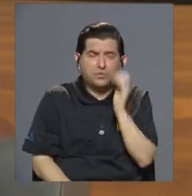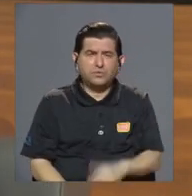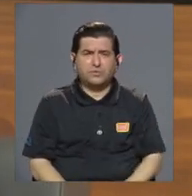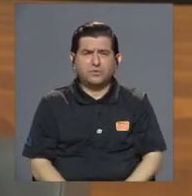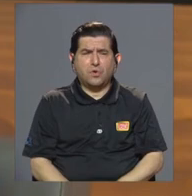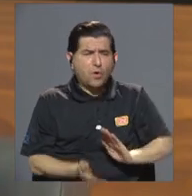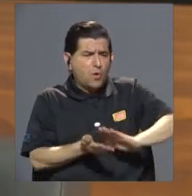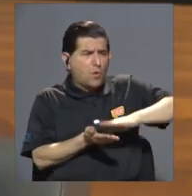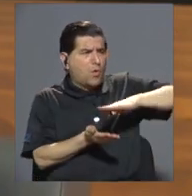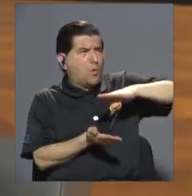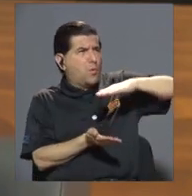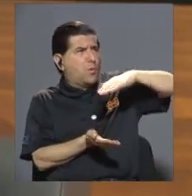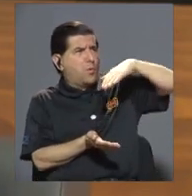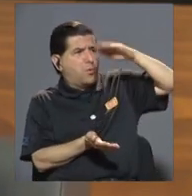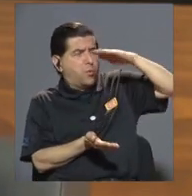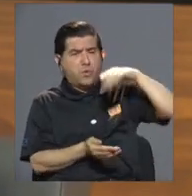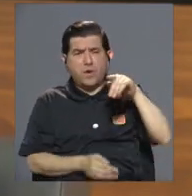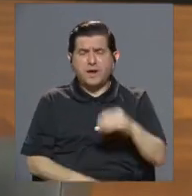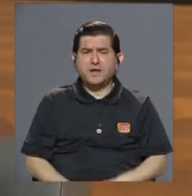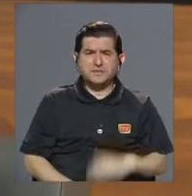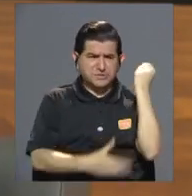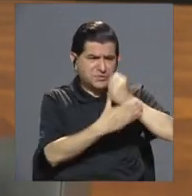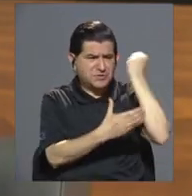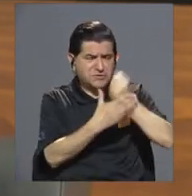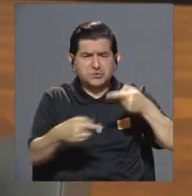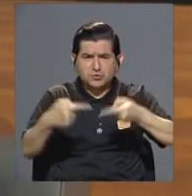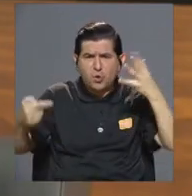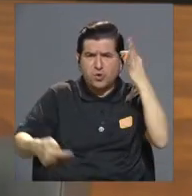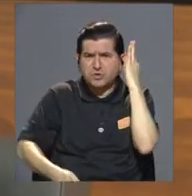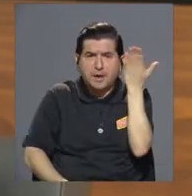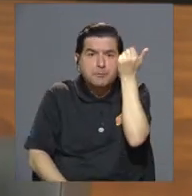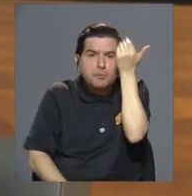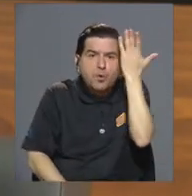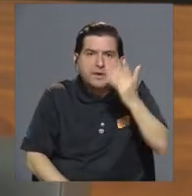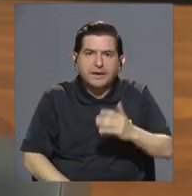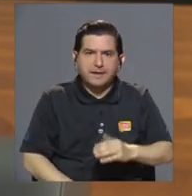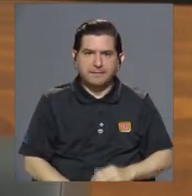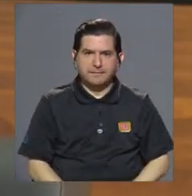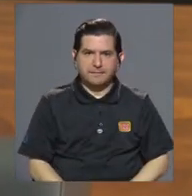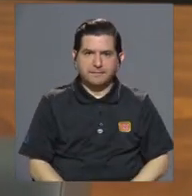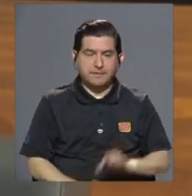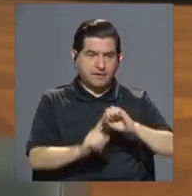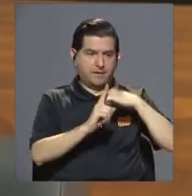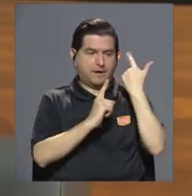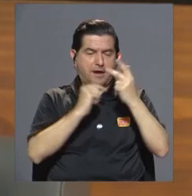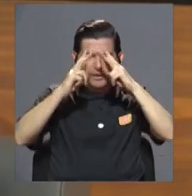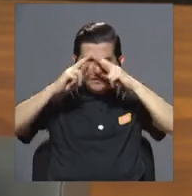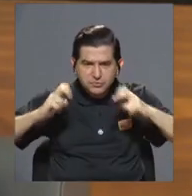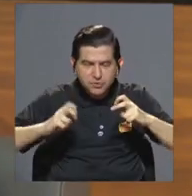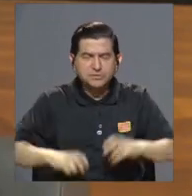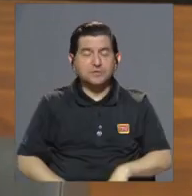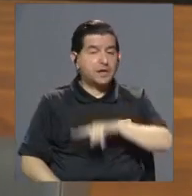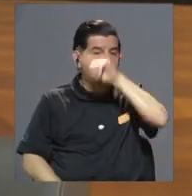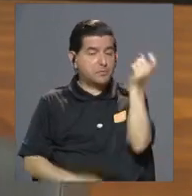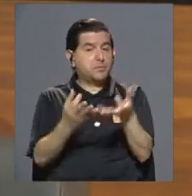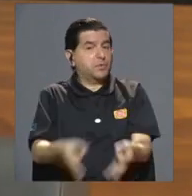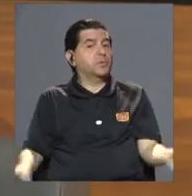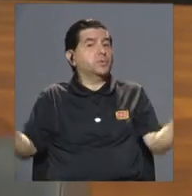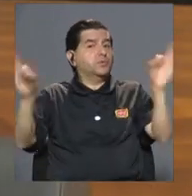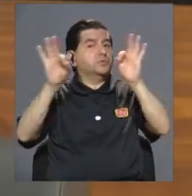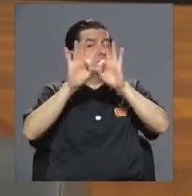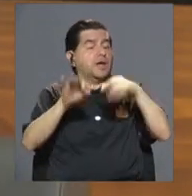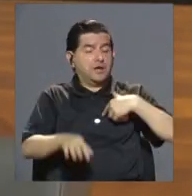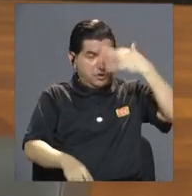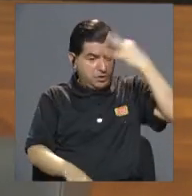ha disparado últimamente esta ola de asesinatos contra las mujeres? Sociológicamente eso es una gran pregunta.